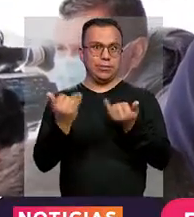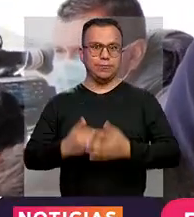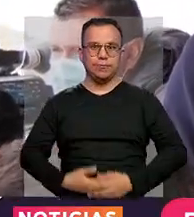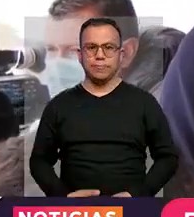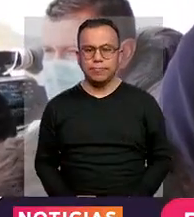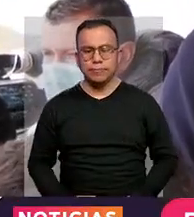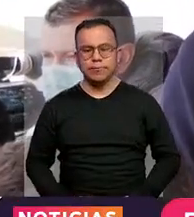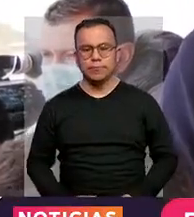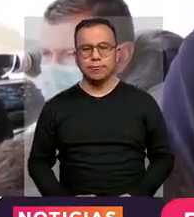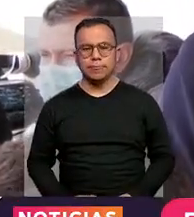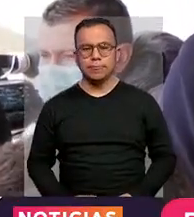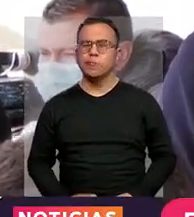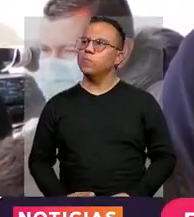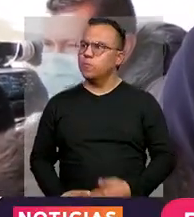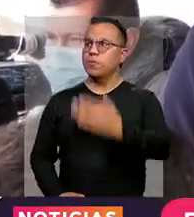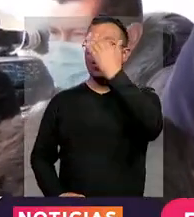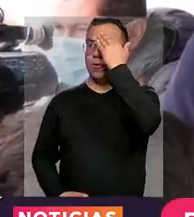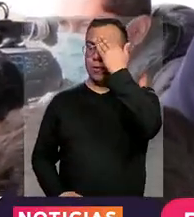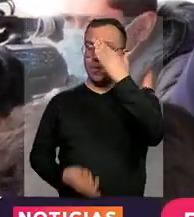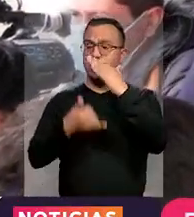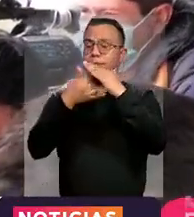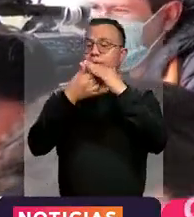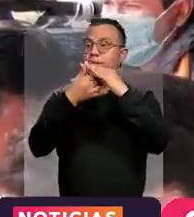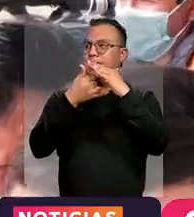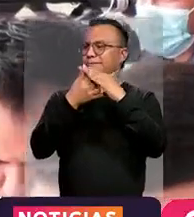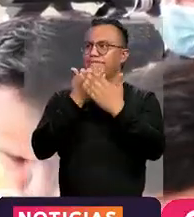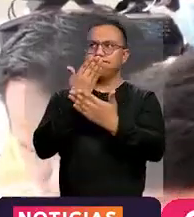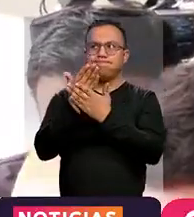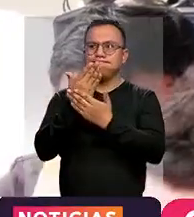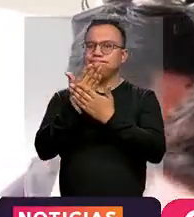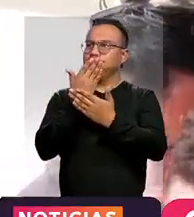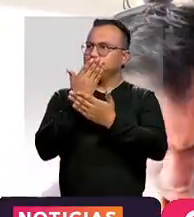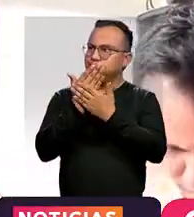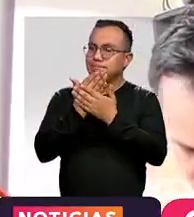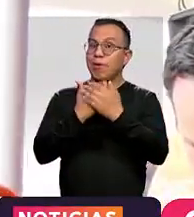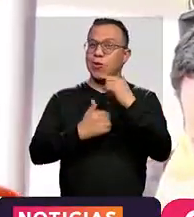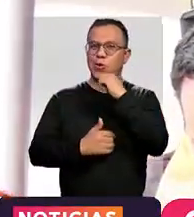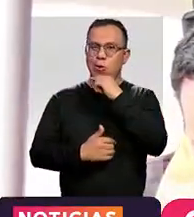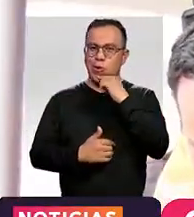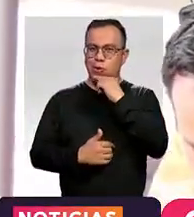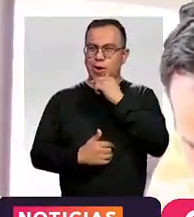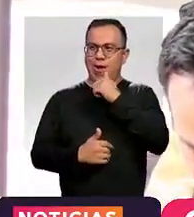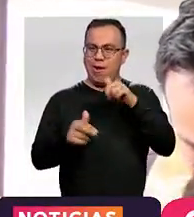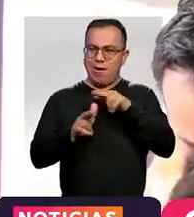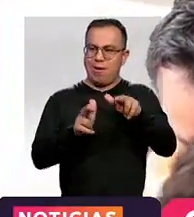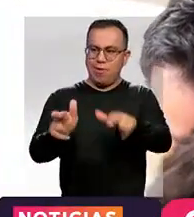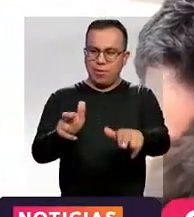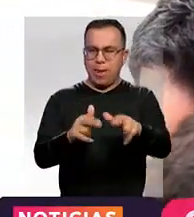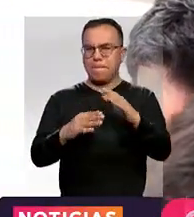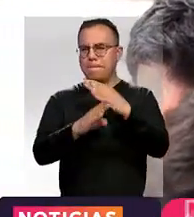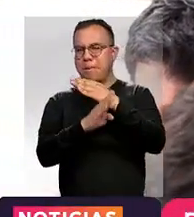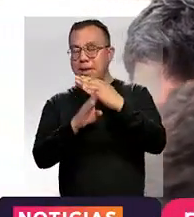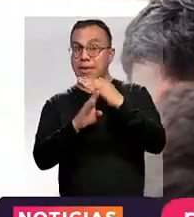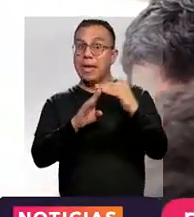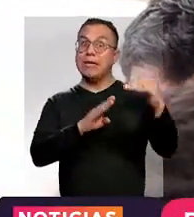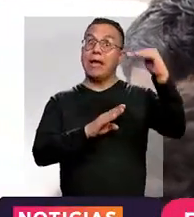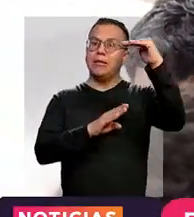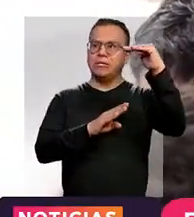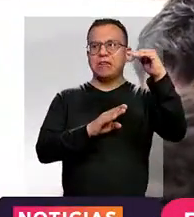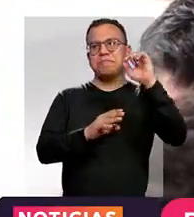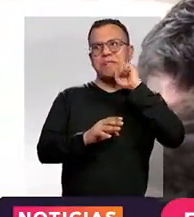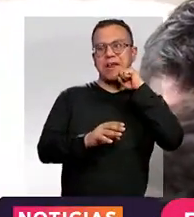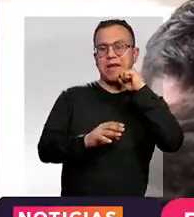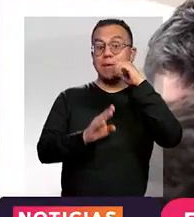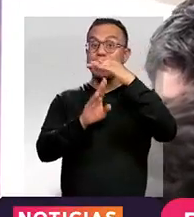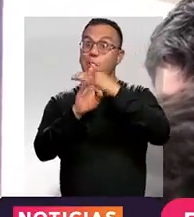Bueno, como sabemos, el IDEAM mantiene la alerta roja en la cuenca baja, lo que es cuenca media y alta en alerta